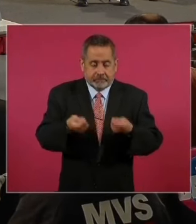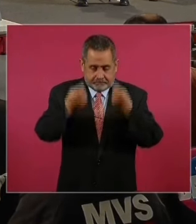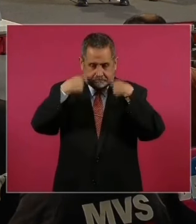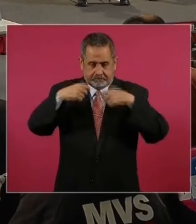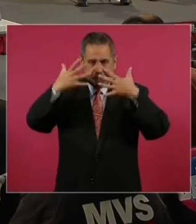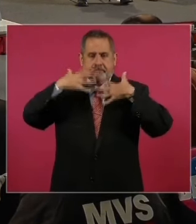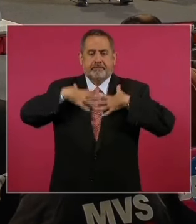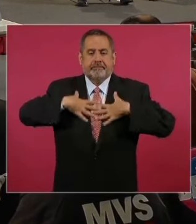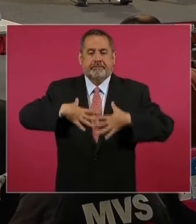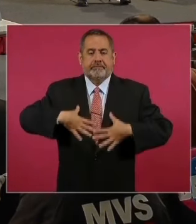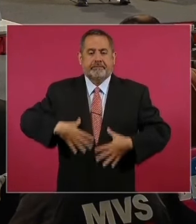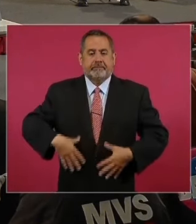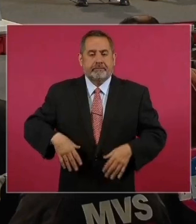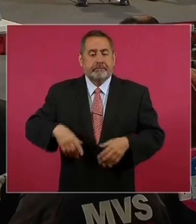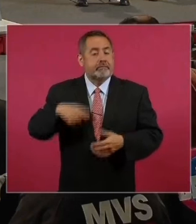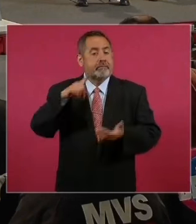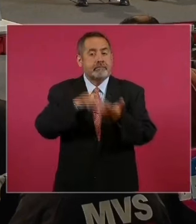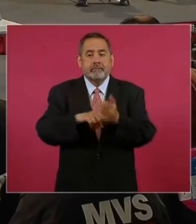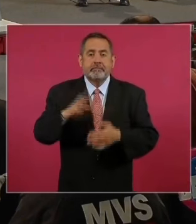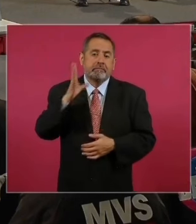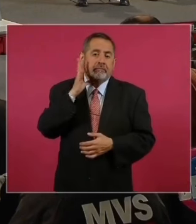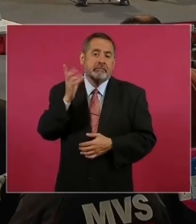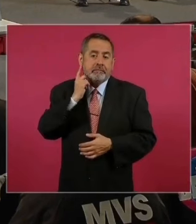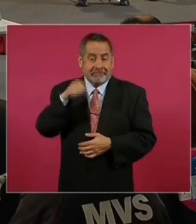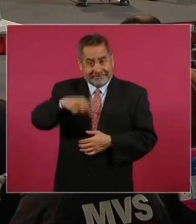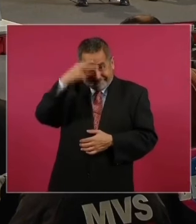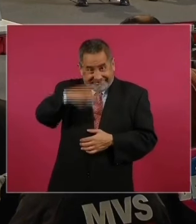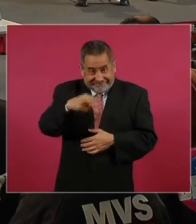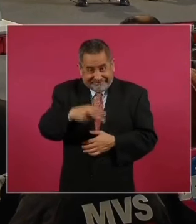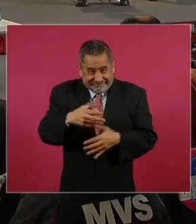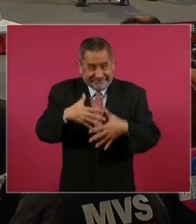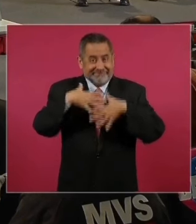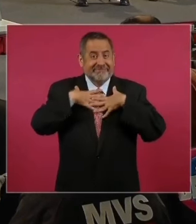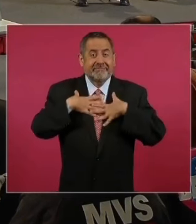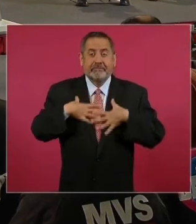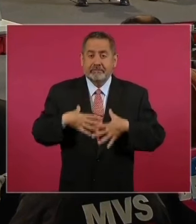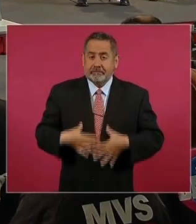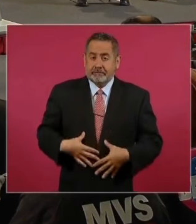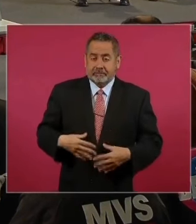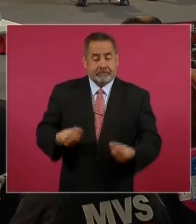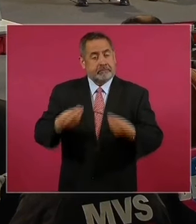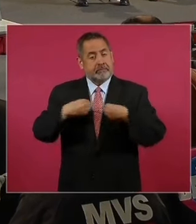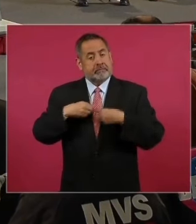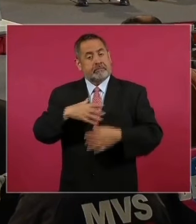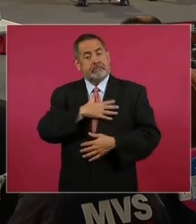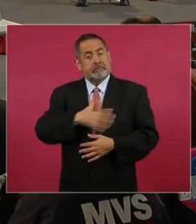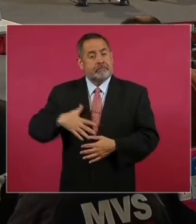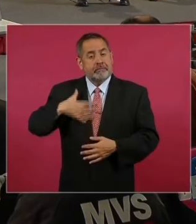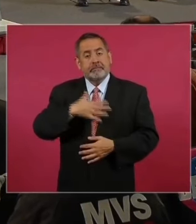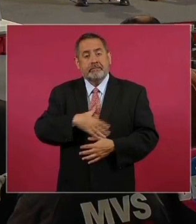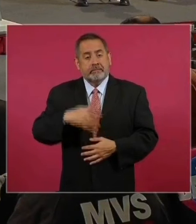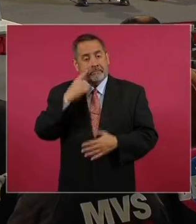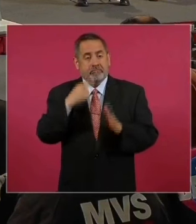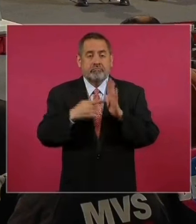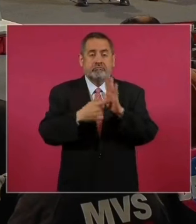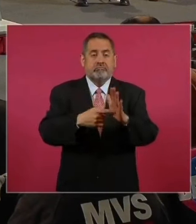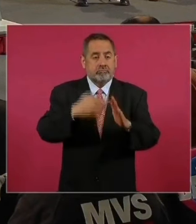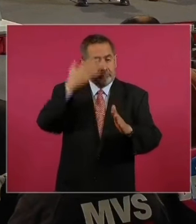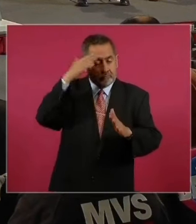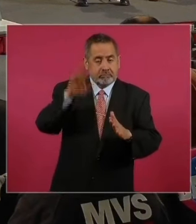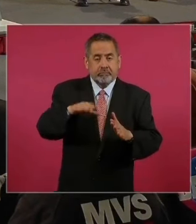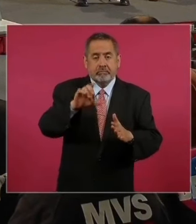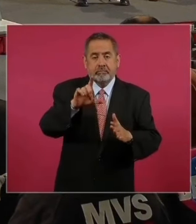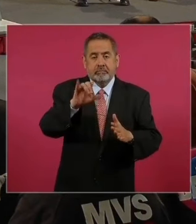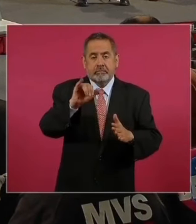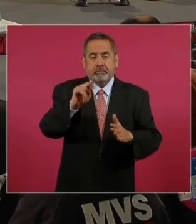estaban desaparición de Yankee ahora el presidente aclara que estaban trabajando en el caso de la desaparición de los 43 estudiantes